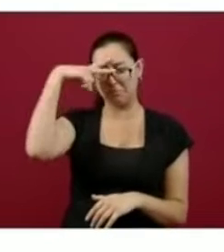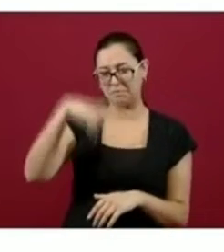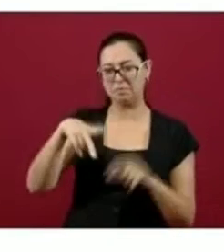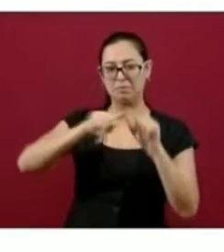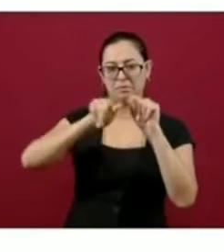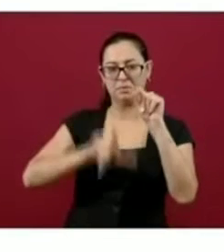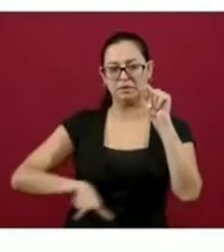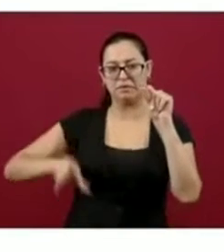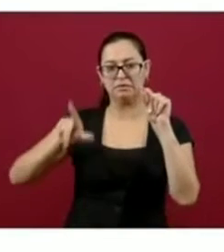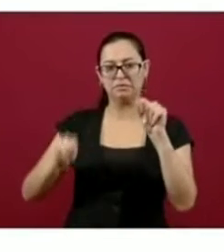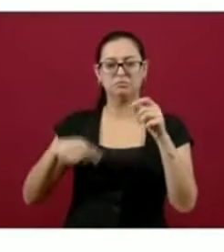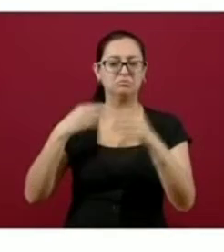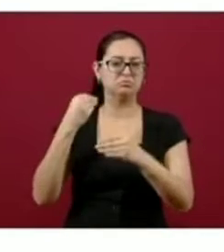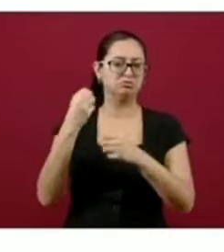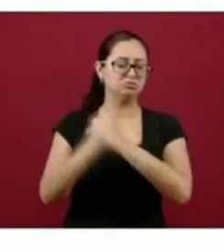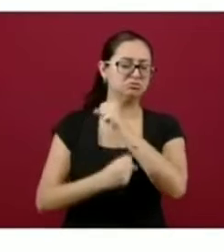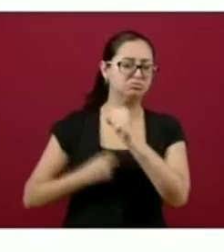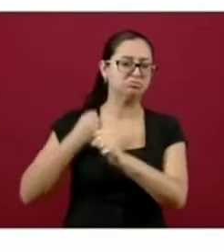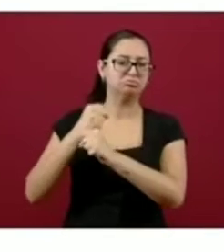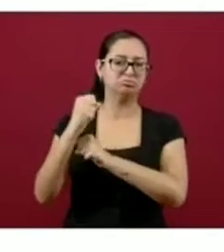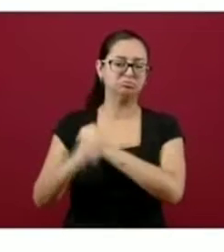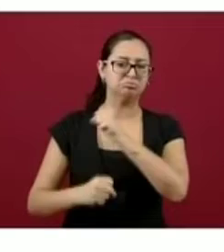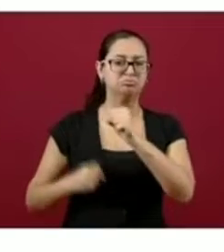gobierno mexicano durante mucho tiempo.